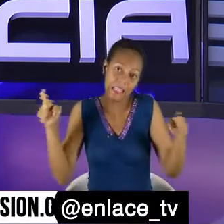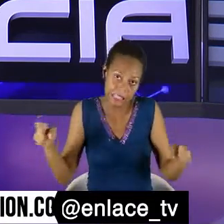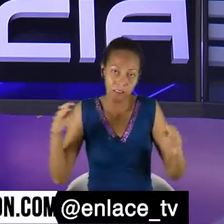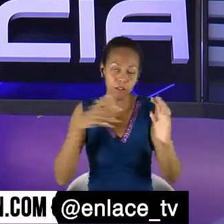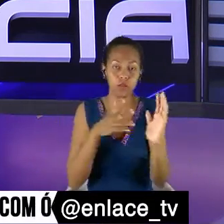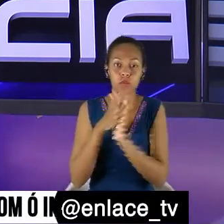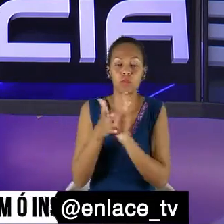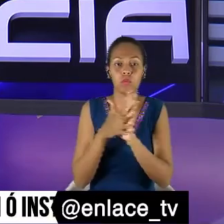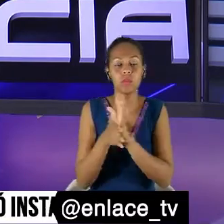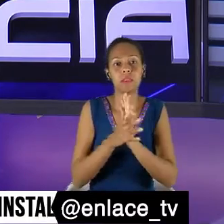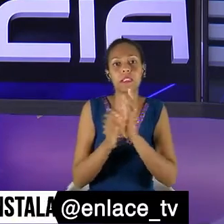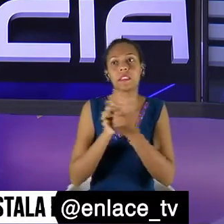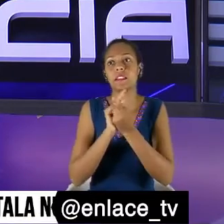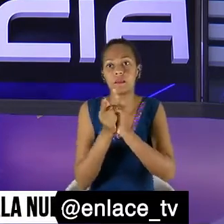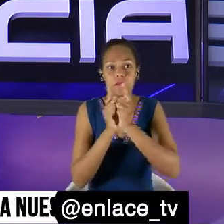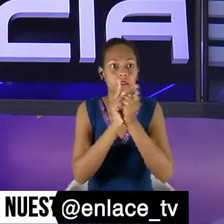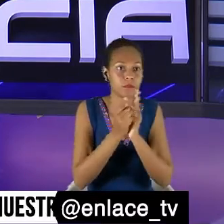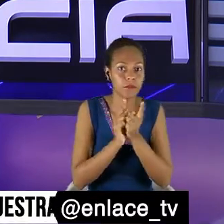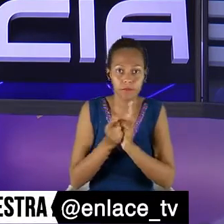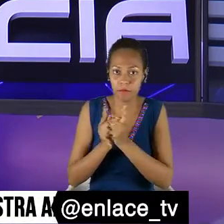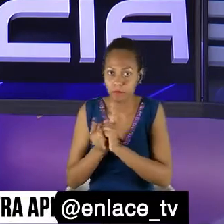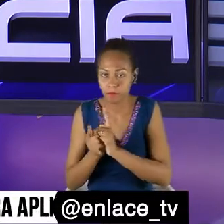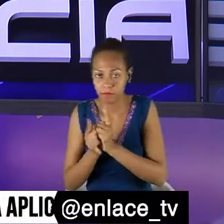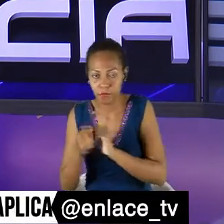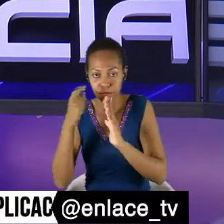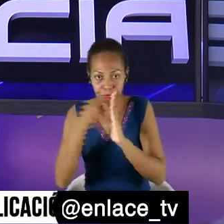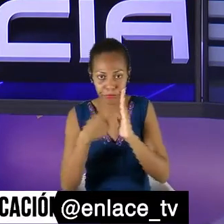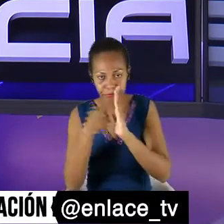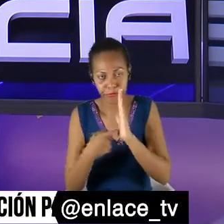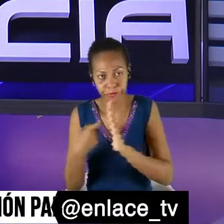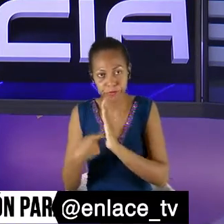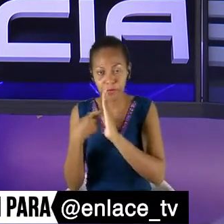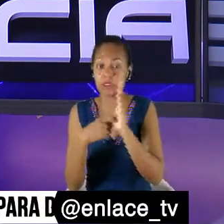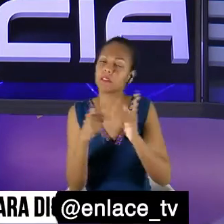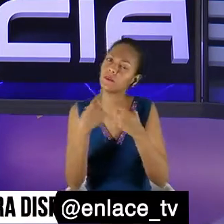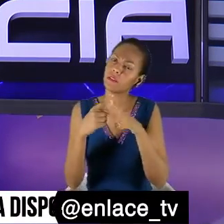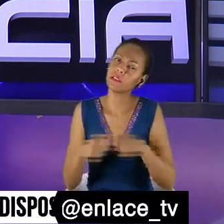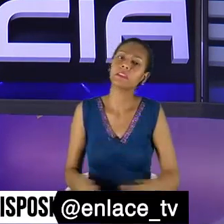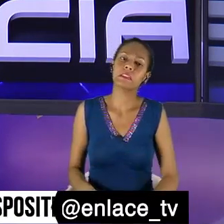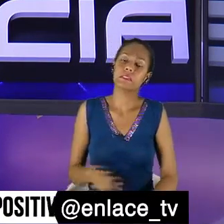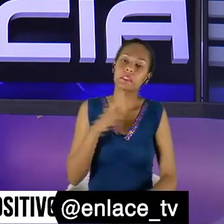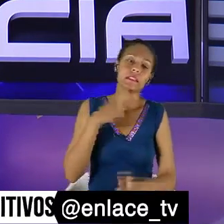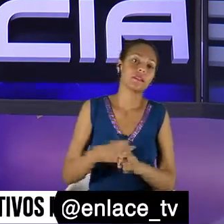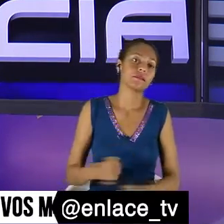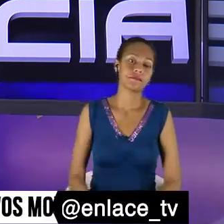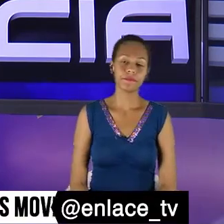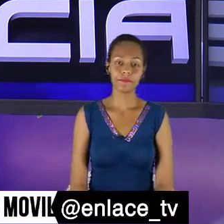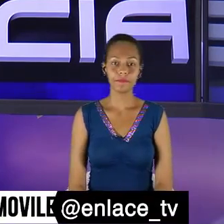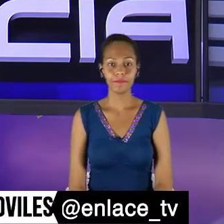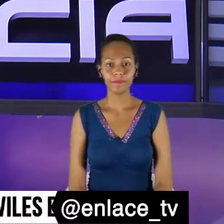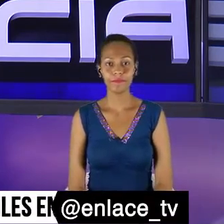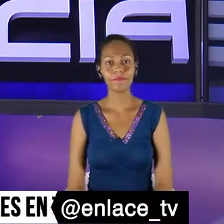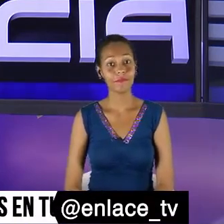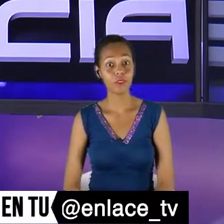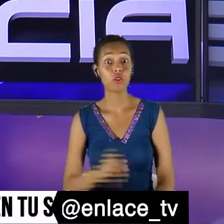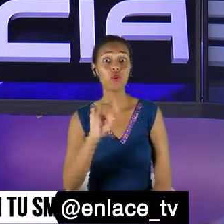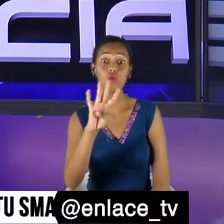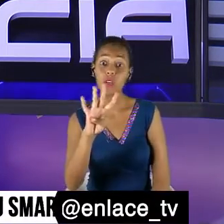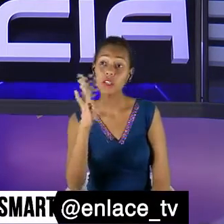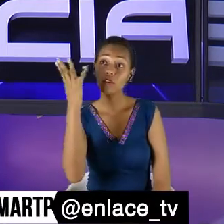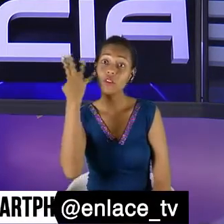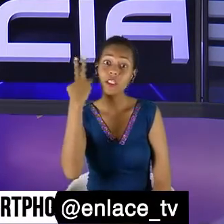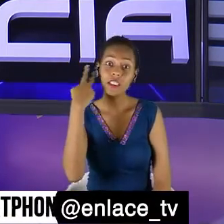estos cambios en el documento que hay que expedir sobre territorialidad. Y en su cuarto día avanza la Feria Agropecuaria y Agroindustrial. Se espera